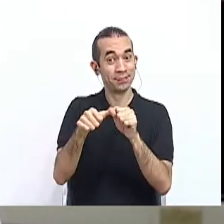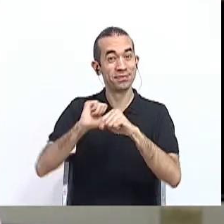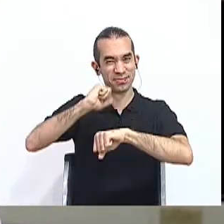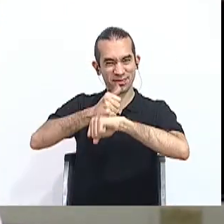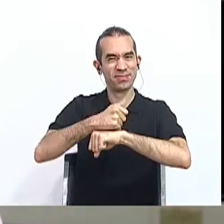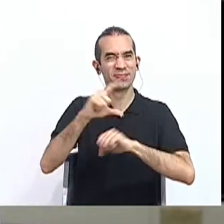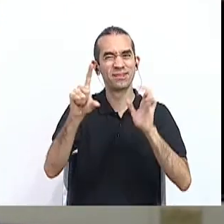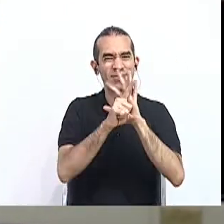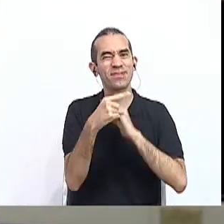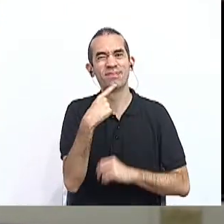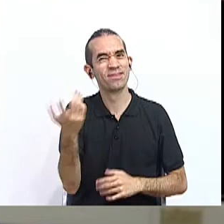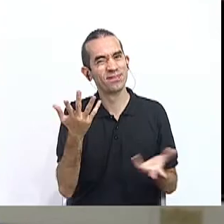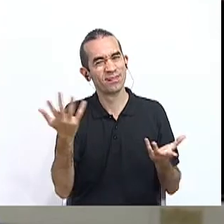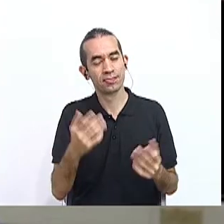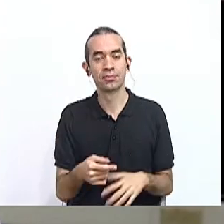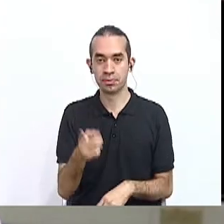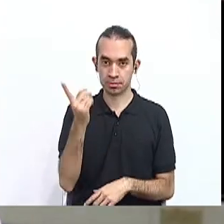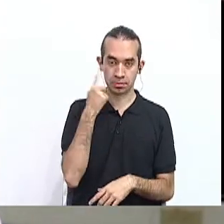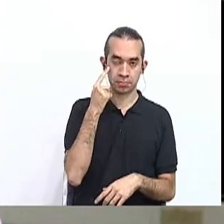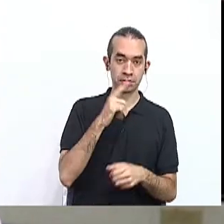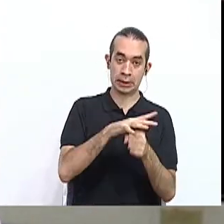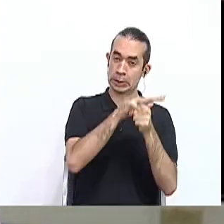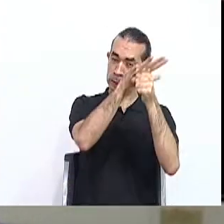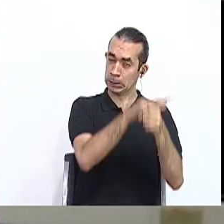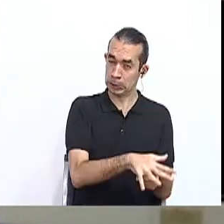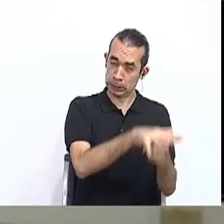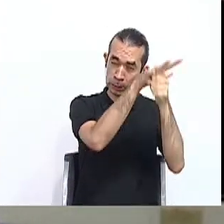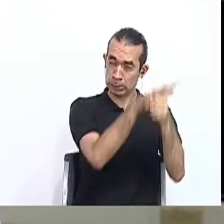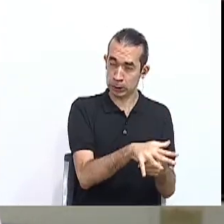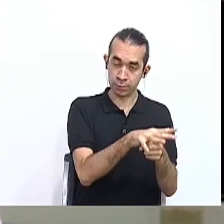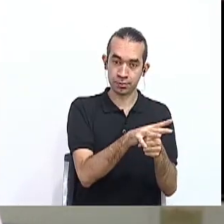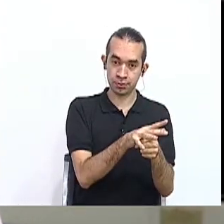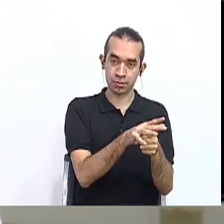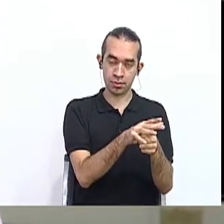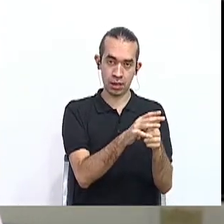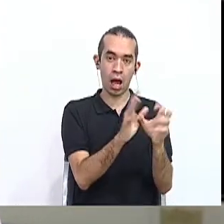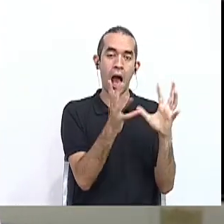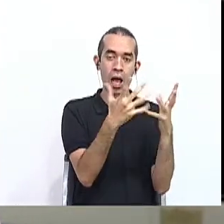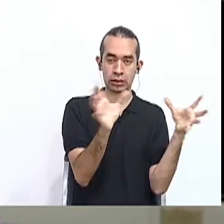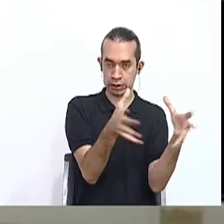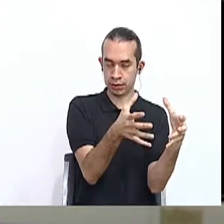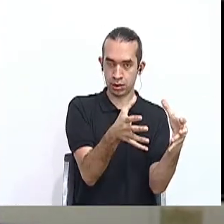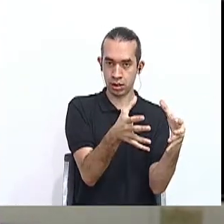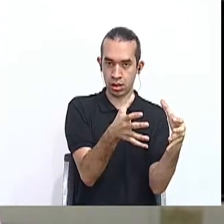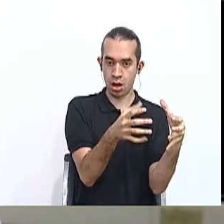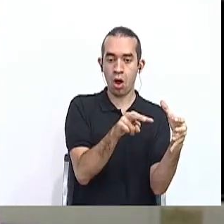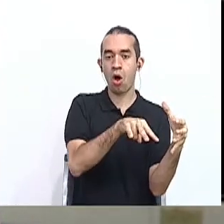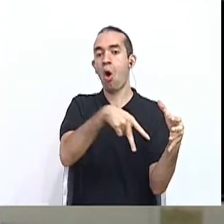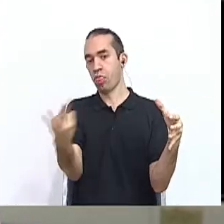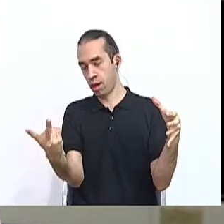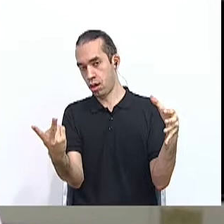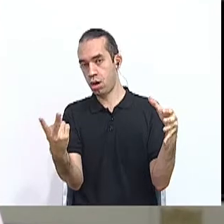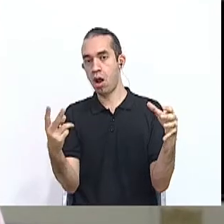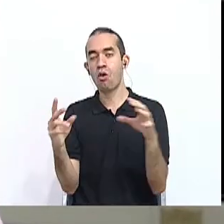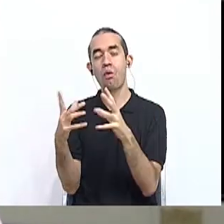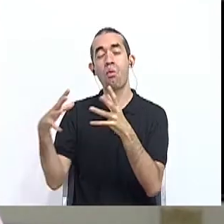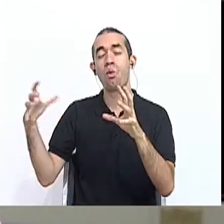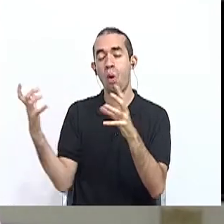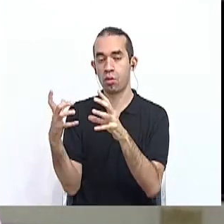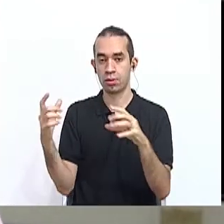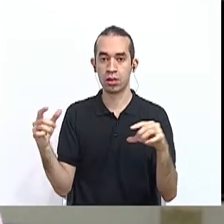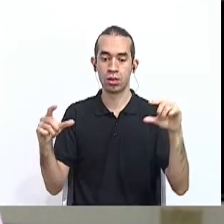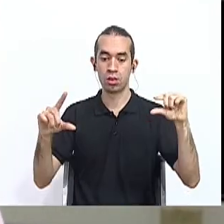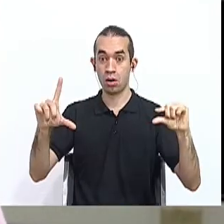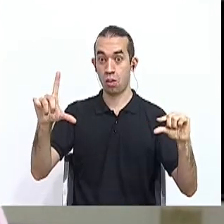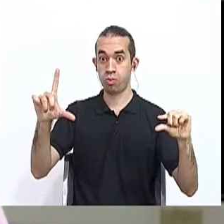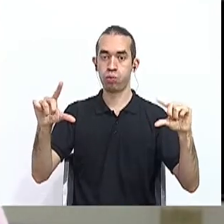ley de Boyle. Dice que la presión de un gas encerrado es inversamente proporcional al volumen, siempre y